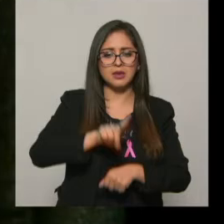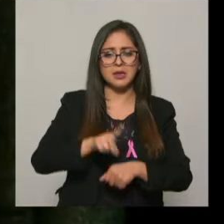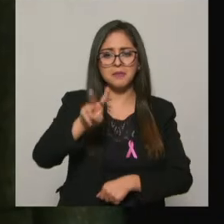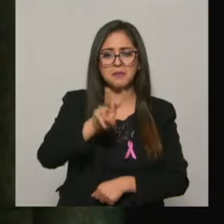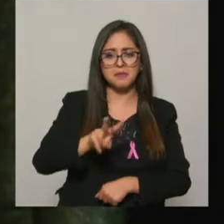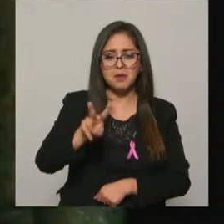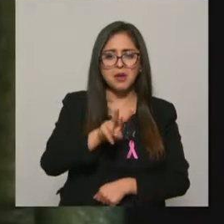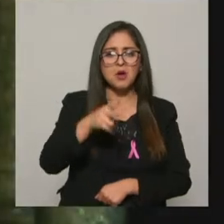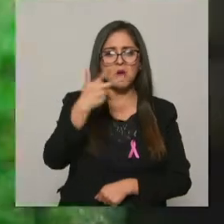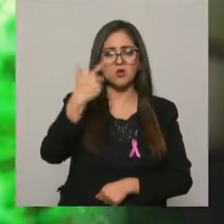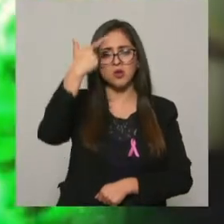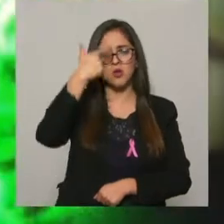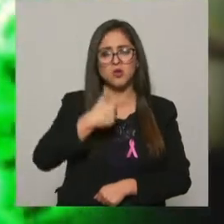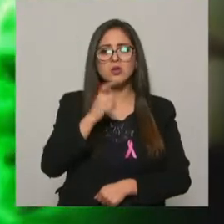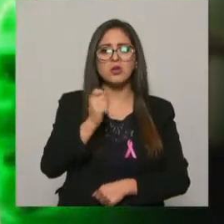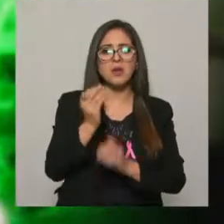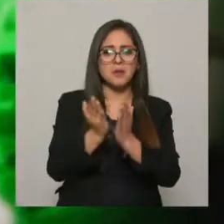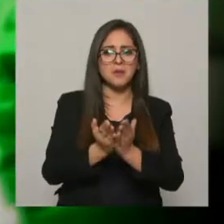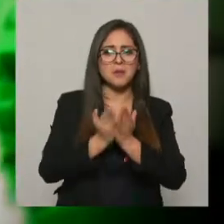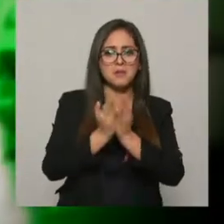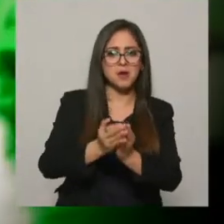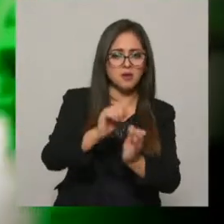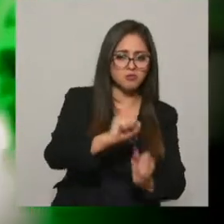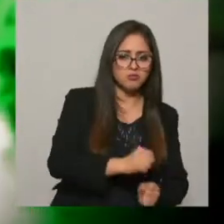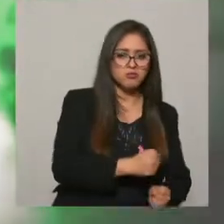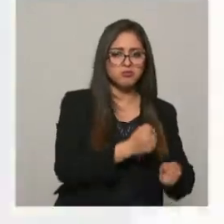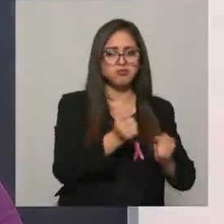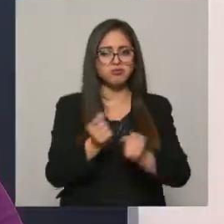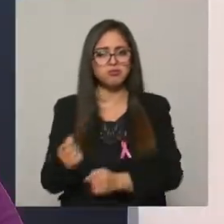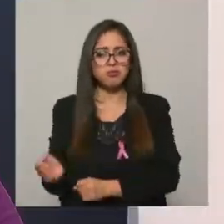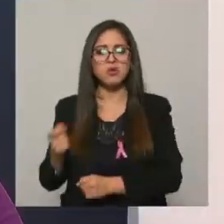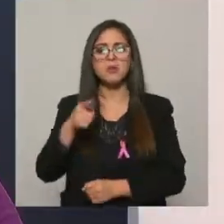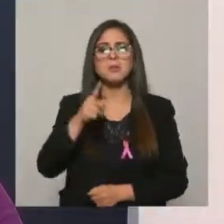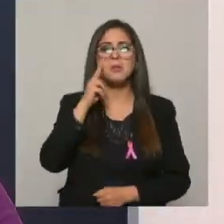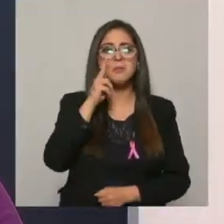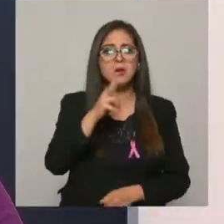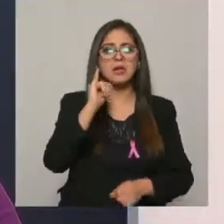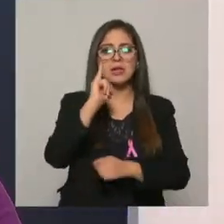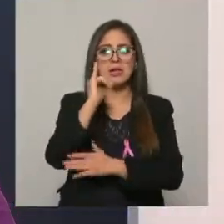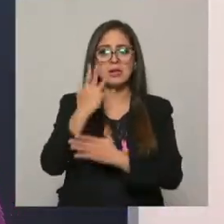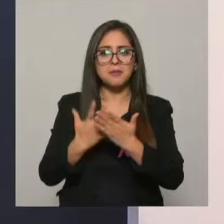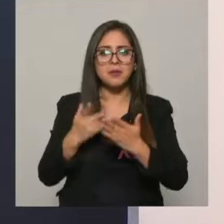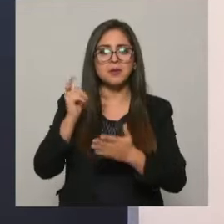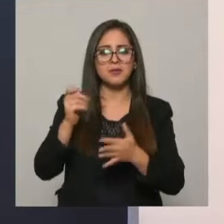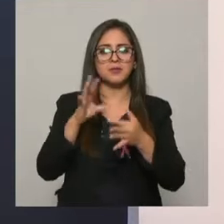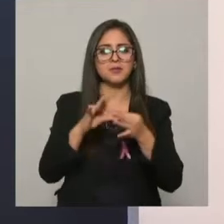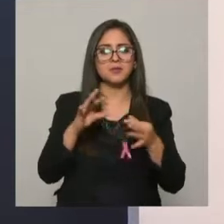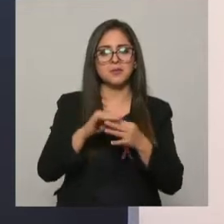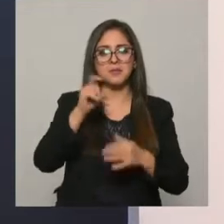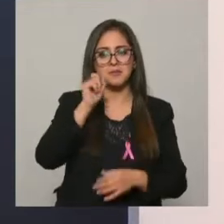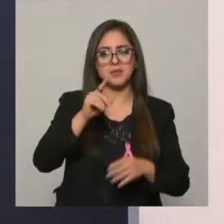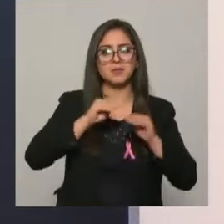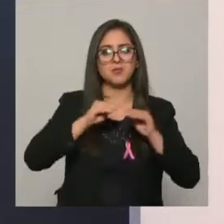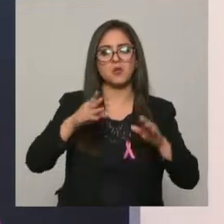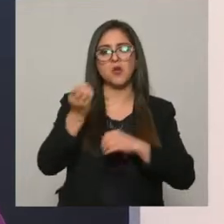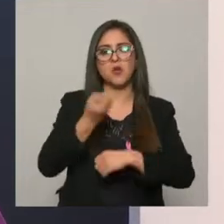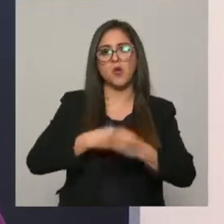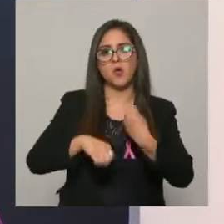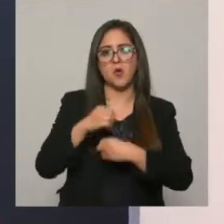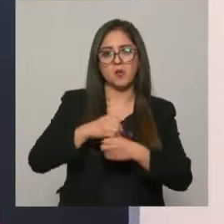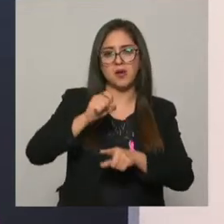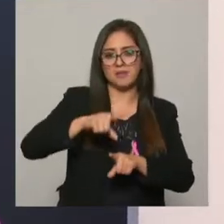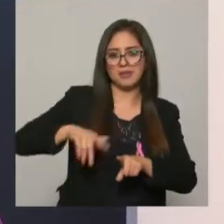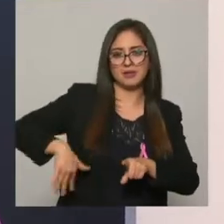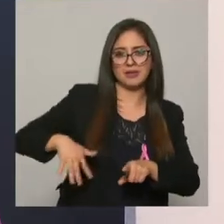de la noche en el embarcadero. Y aquí estamos ya, pues miren, son imágenes que estábamos viendo justamente de la obra que acabamos